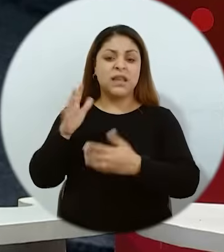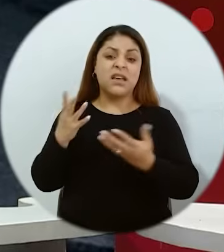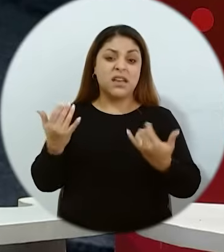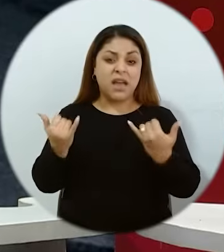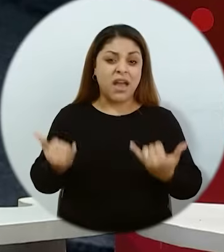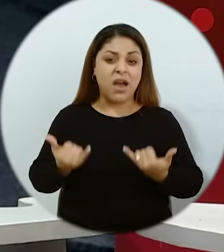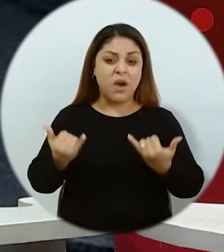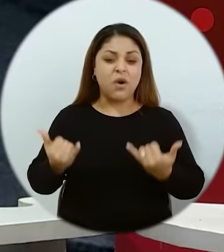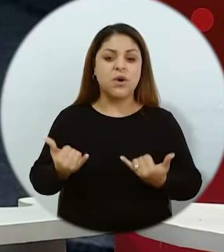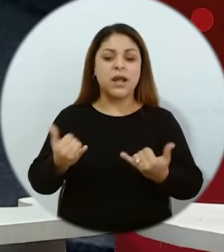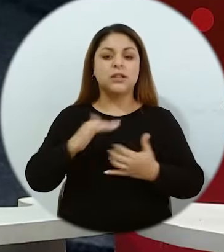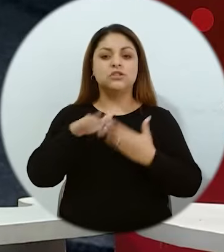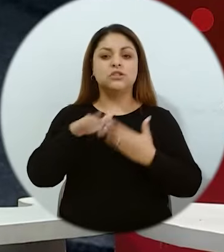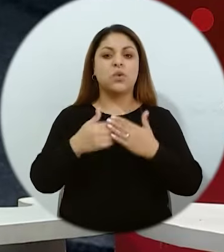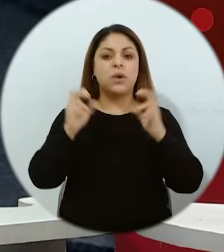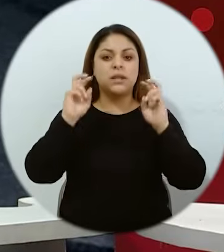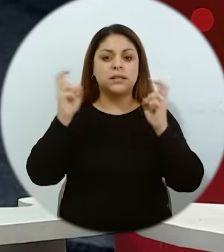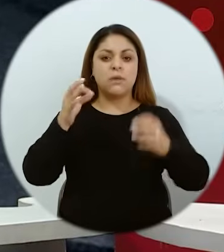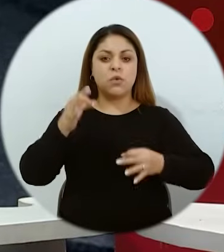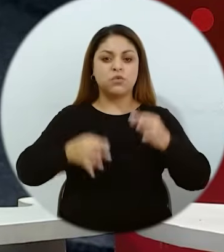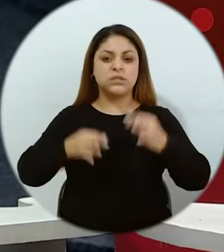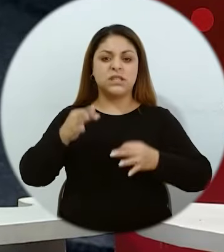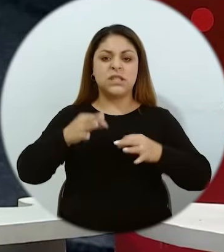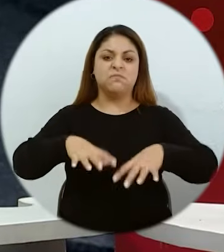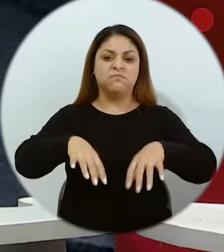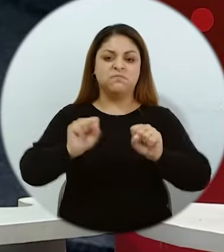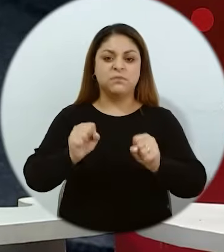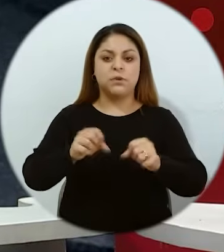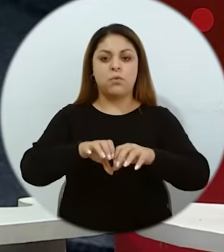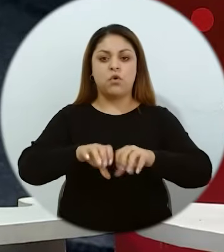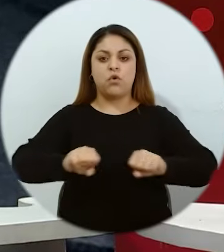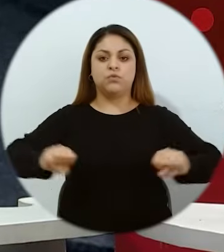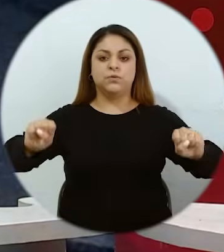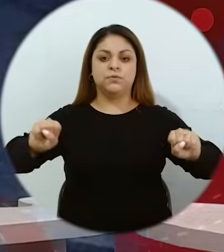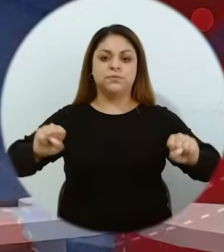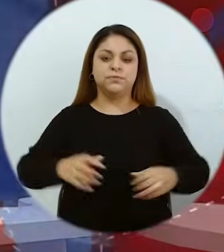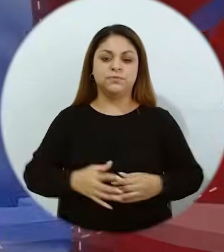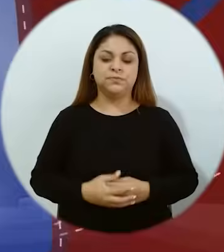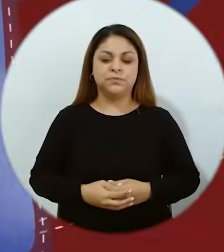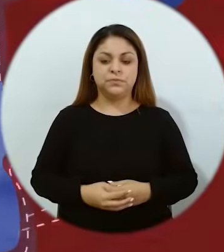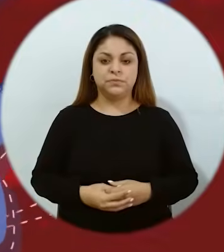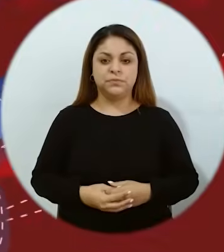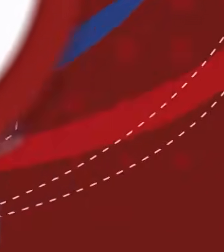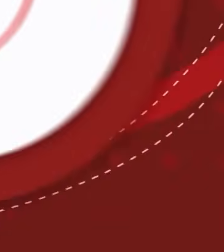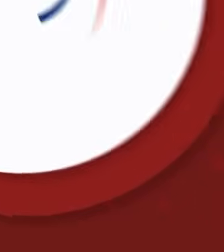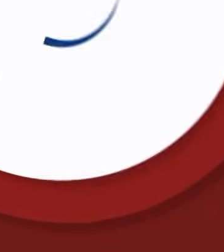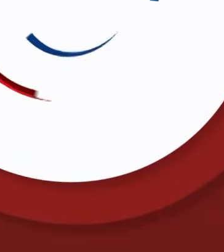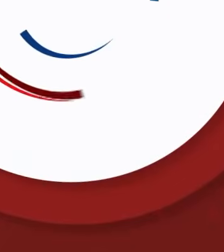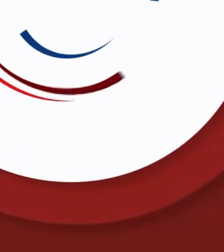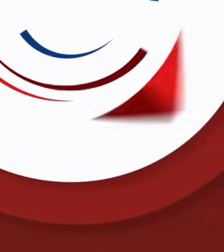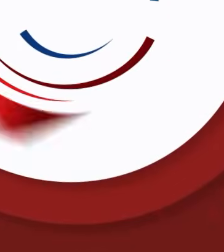donde ahora todo lo que tiene que ver con la justicia está tomado por la corrupción.